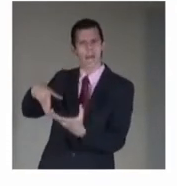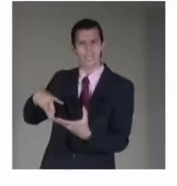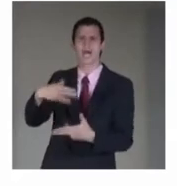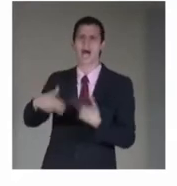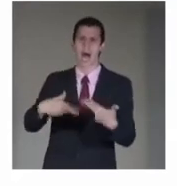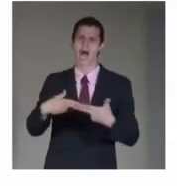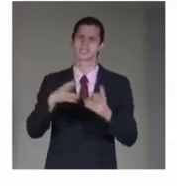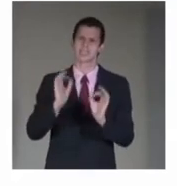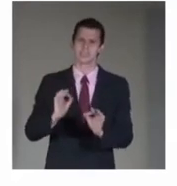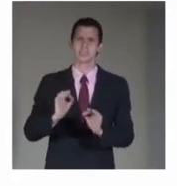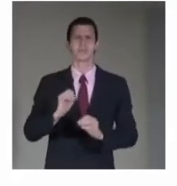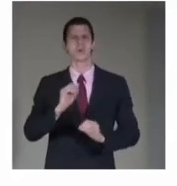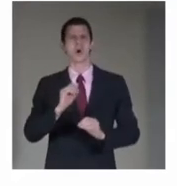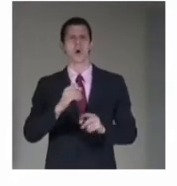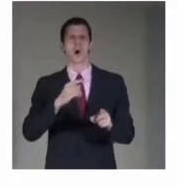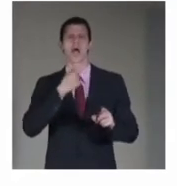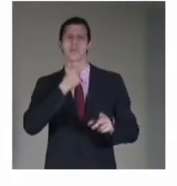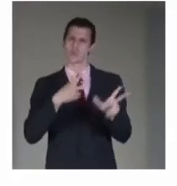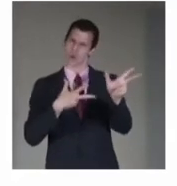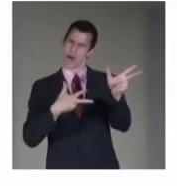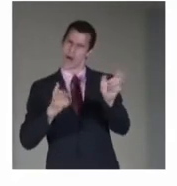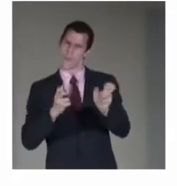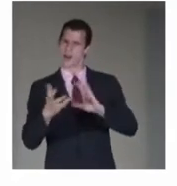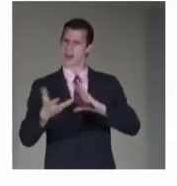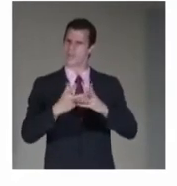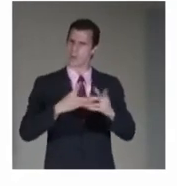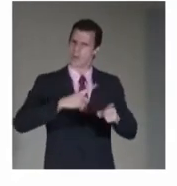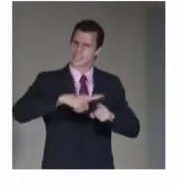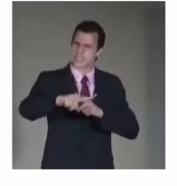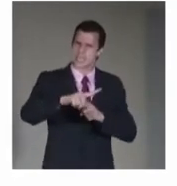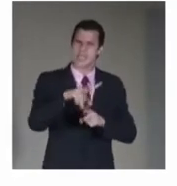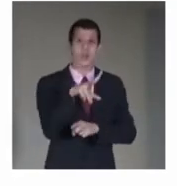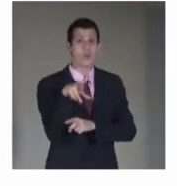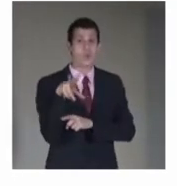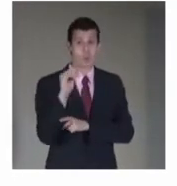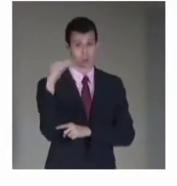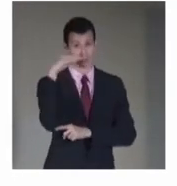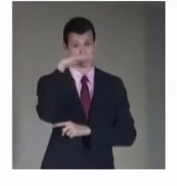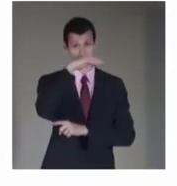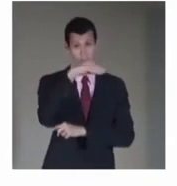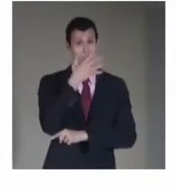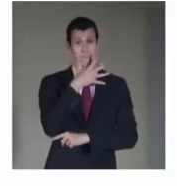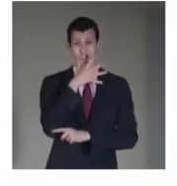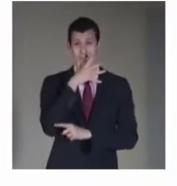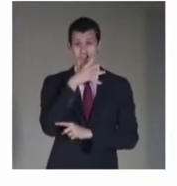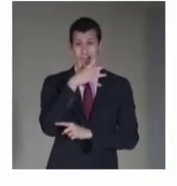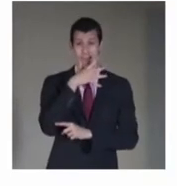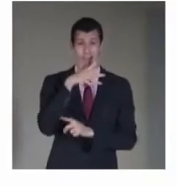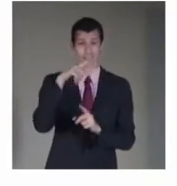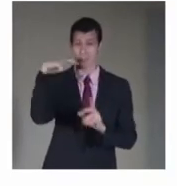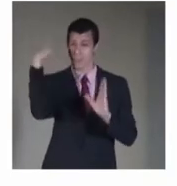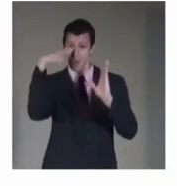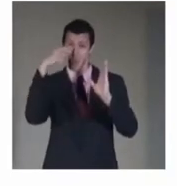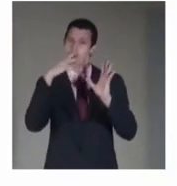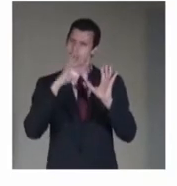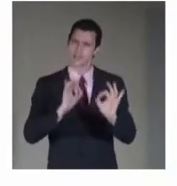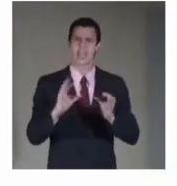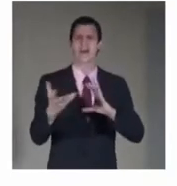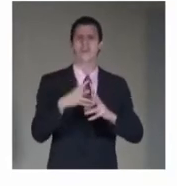ataques hipersónicos esa palabra es clave y se le asignarán en un futuro inmediato más de